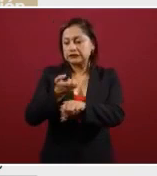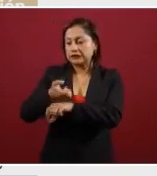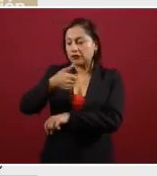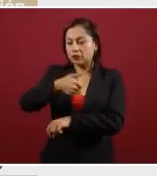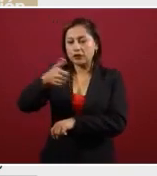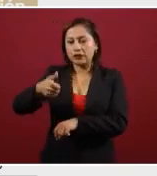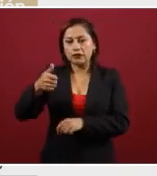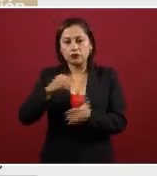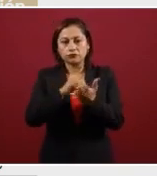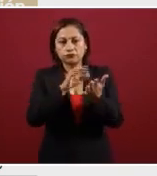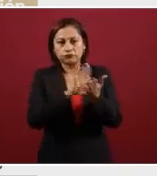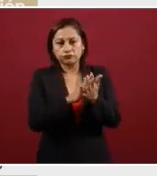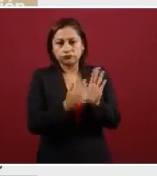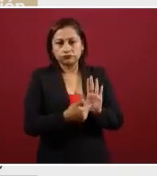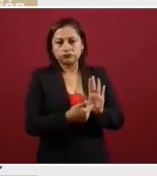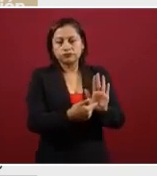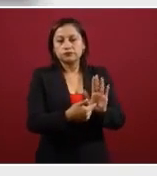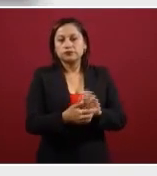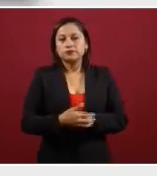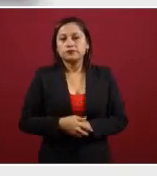planteaba,